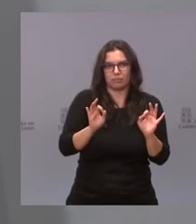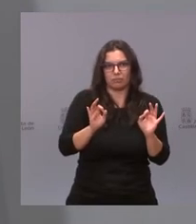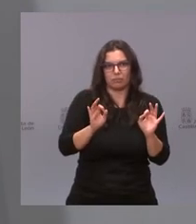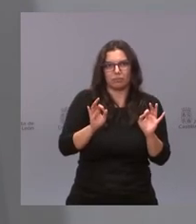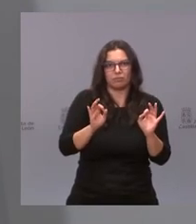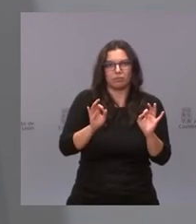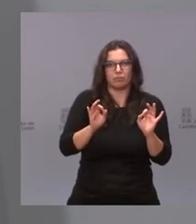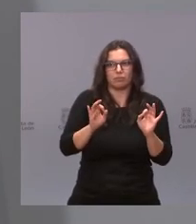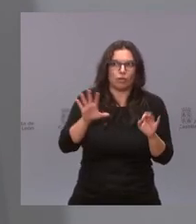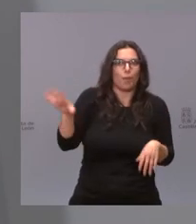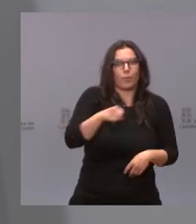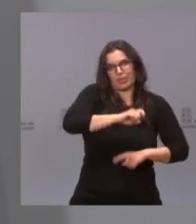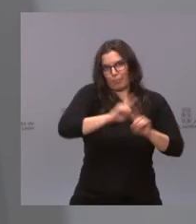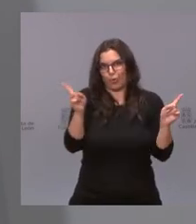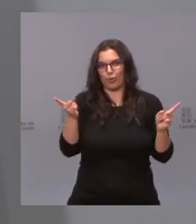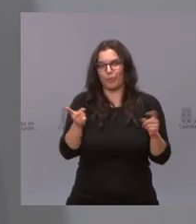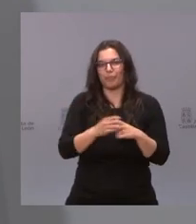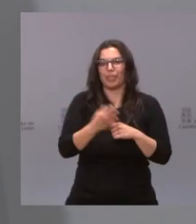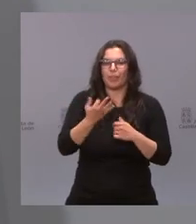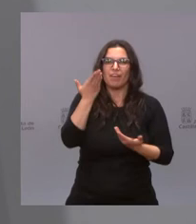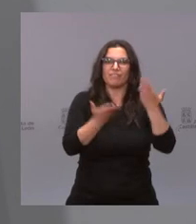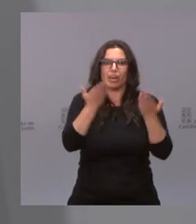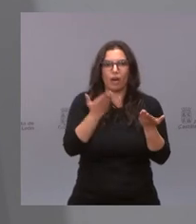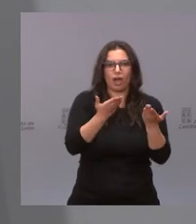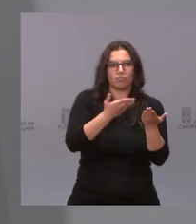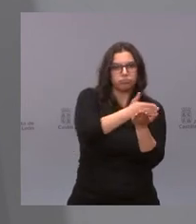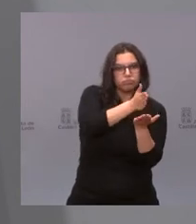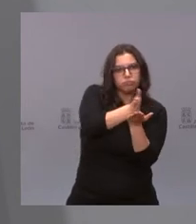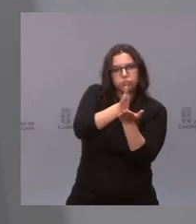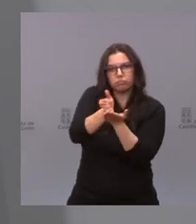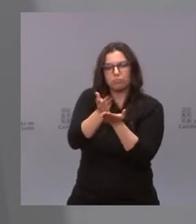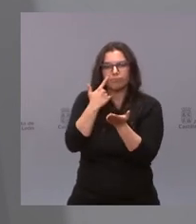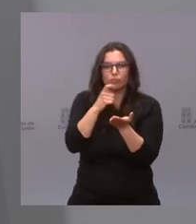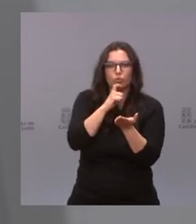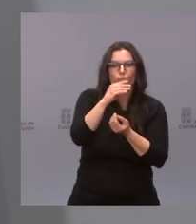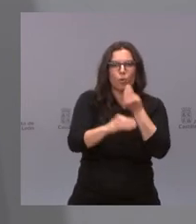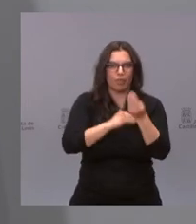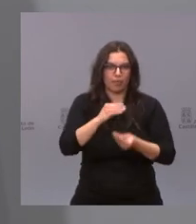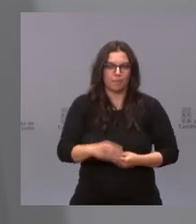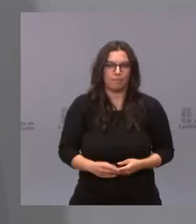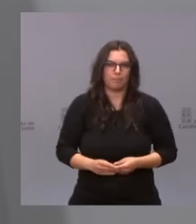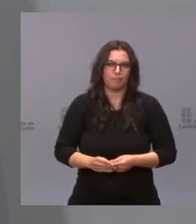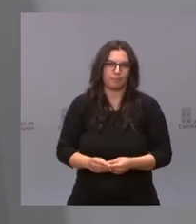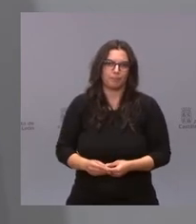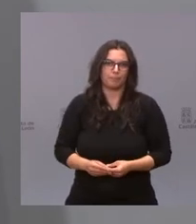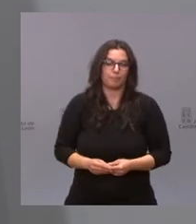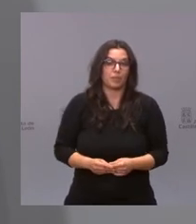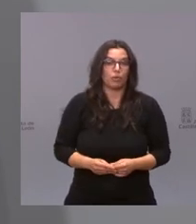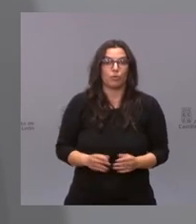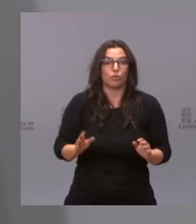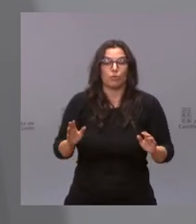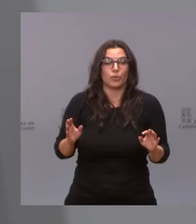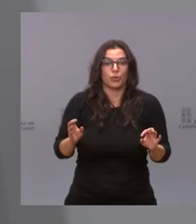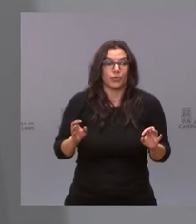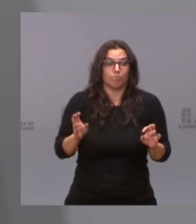no es expropiarla. Hay que valorar todas las opciones, valorar qué es lo que se puede hacer, pero